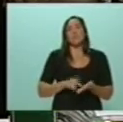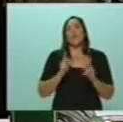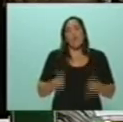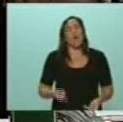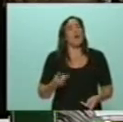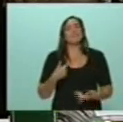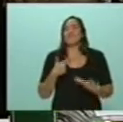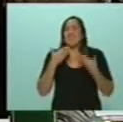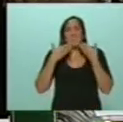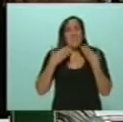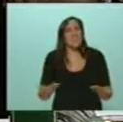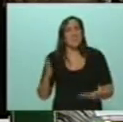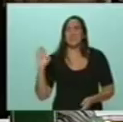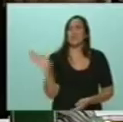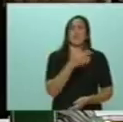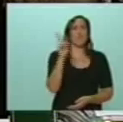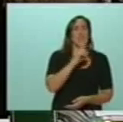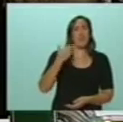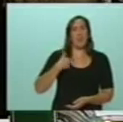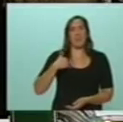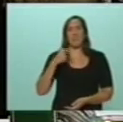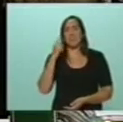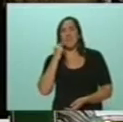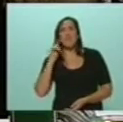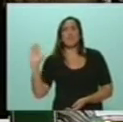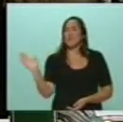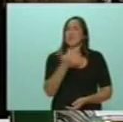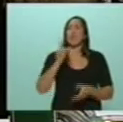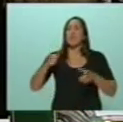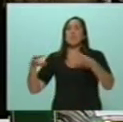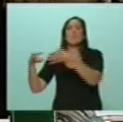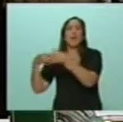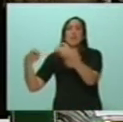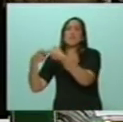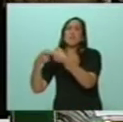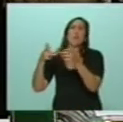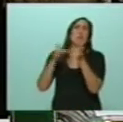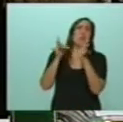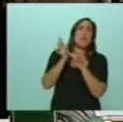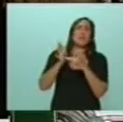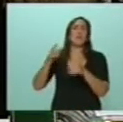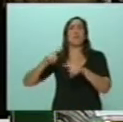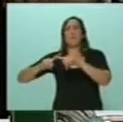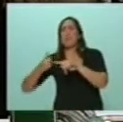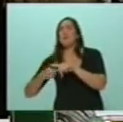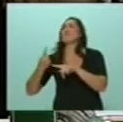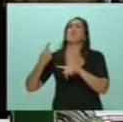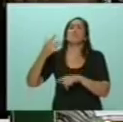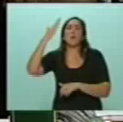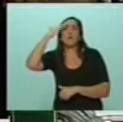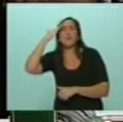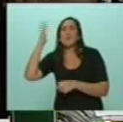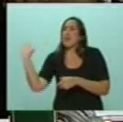agradecer a todos los argentinos y a todas las argentinas, a todas las organizaciones sociales, religiosas, políticas, culturales,